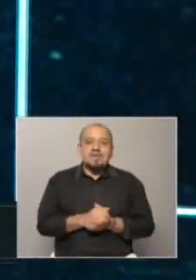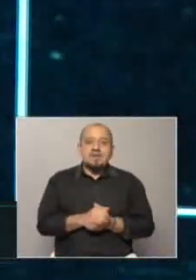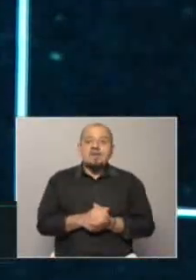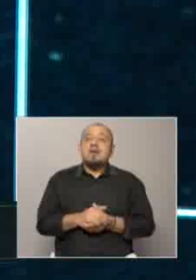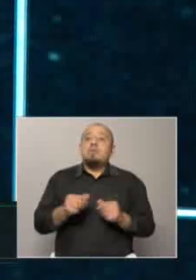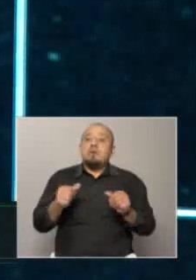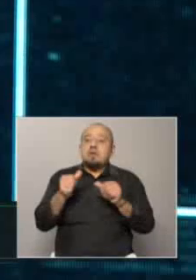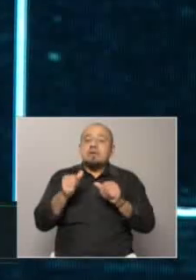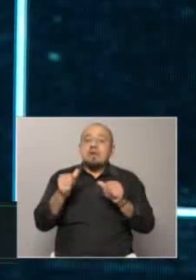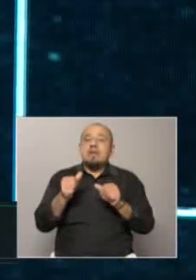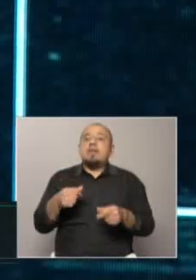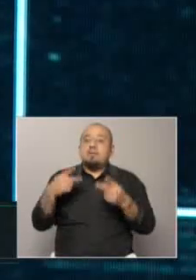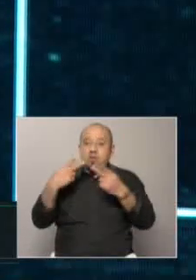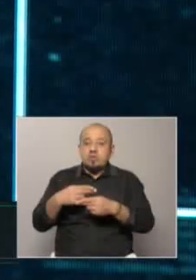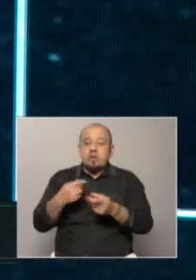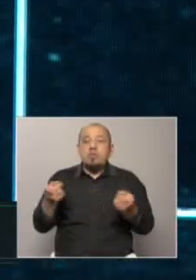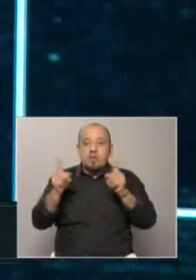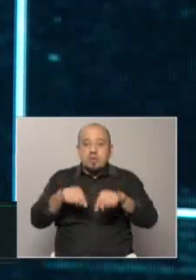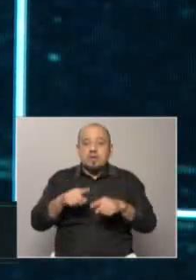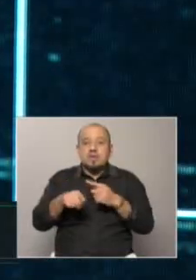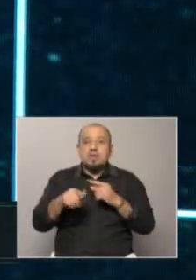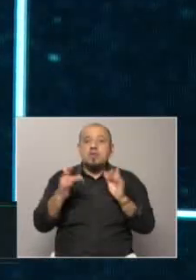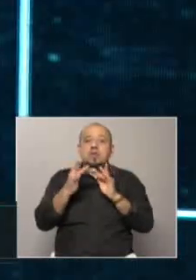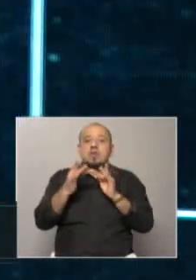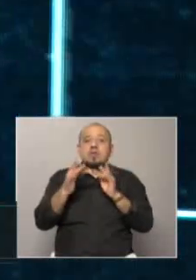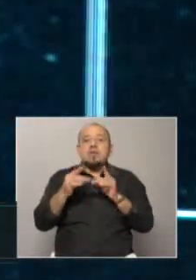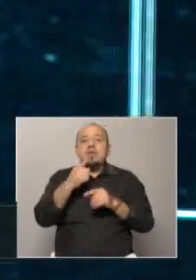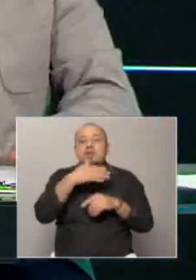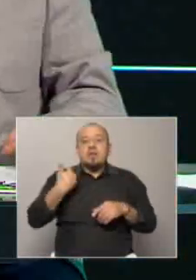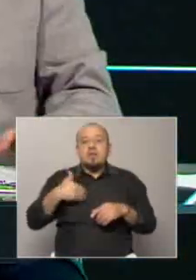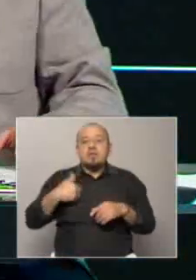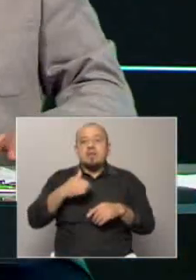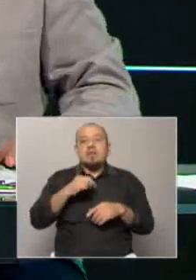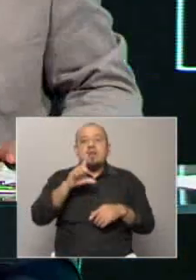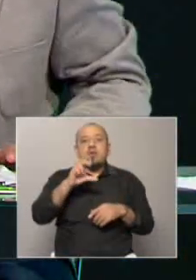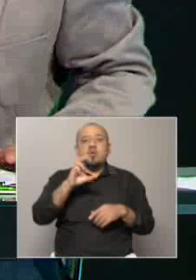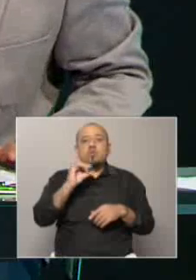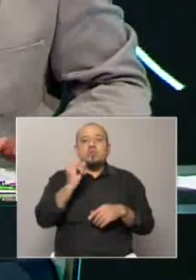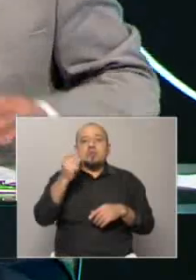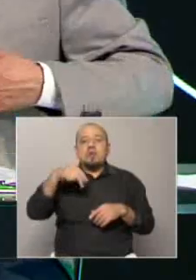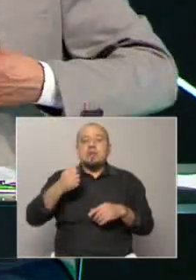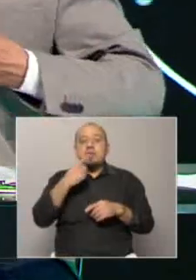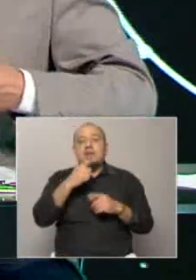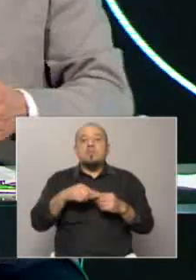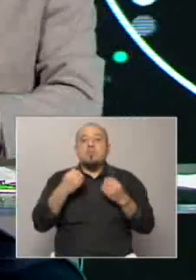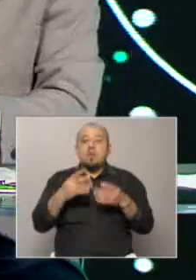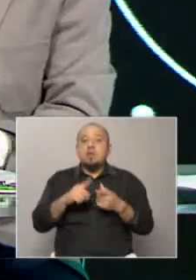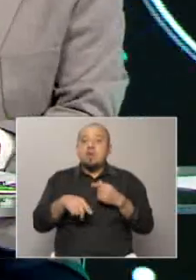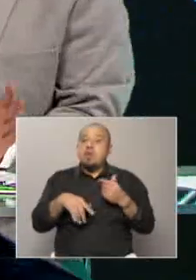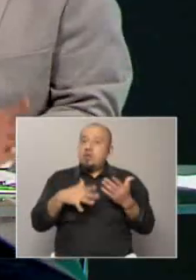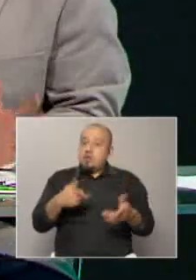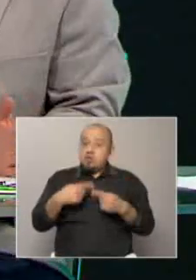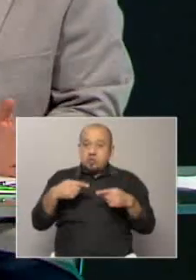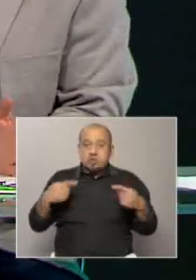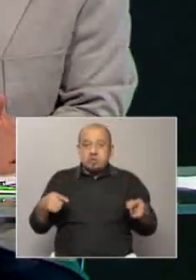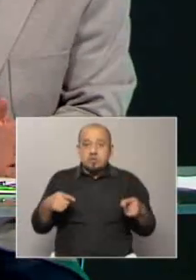hacer la primera tanda del programa y a la vuelta vamos a tener contacto con Argentina. Con Luciana Rubinska, derecho de Buenos Aires, porque está pasando cosas en Buenos Aires.